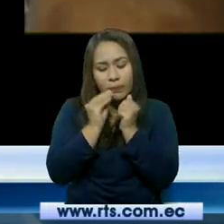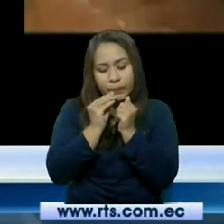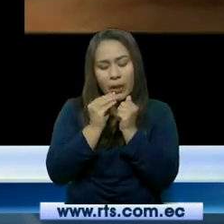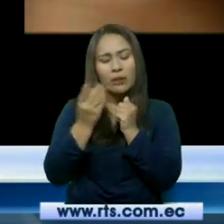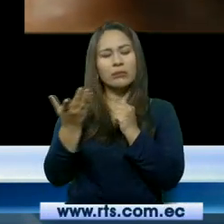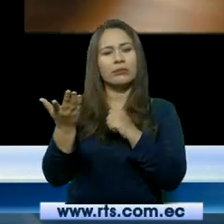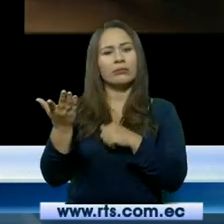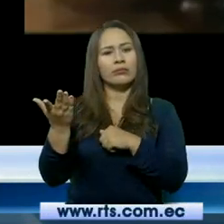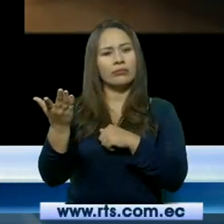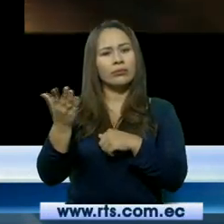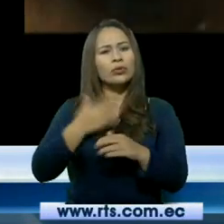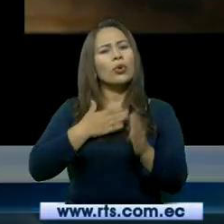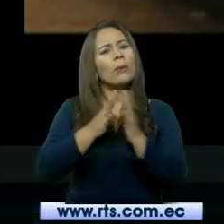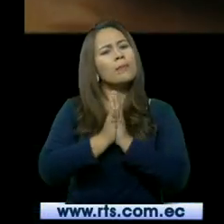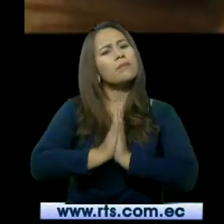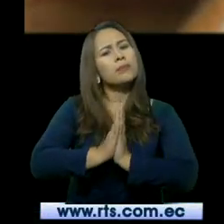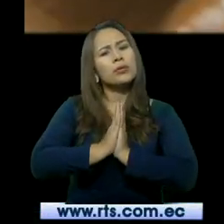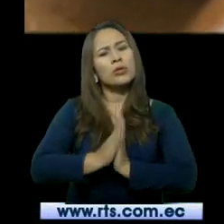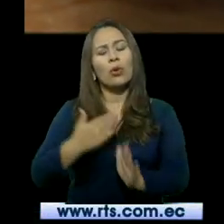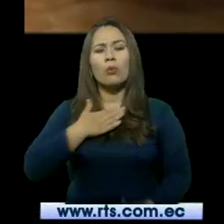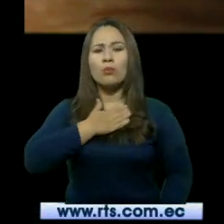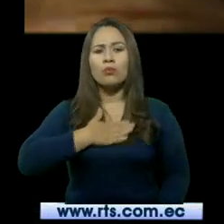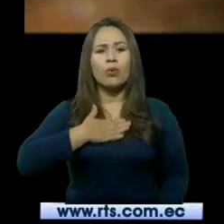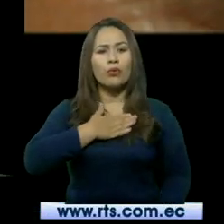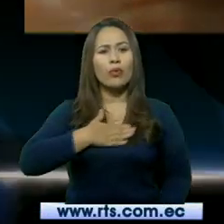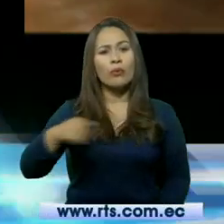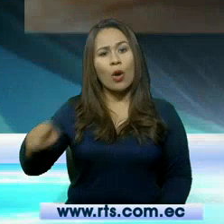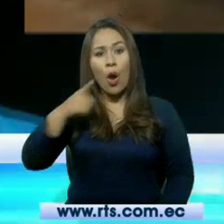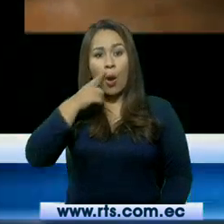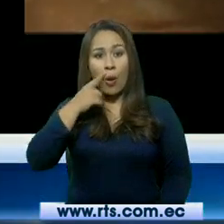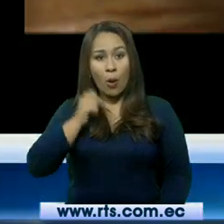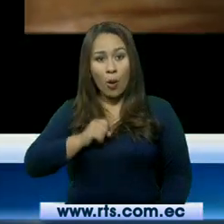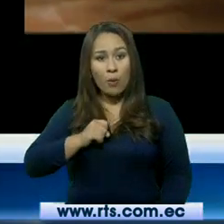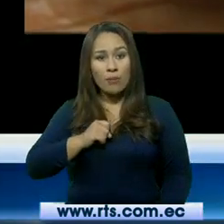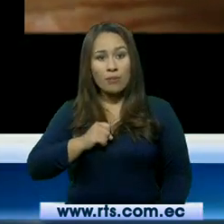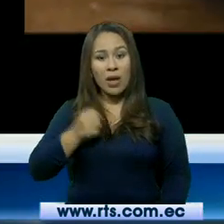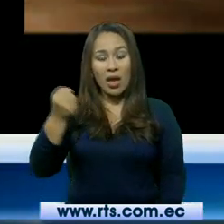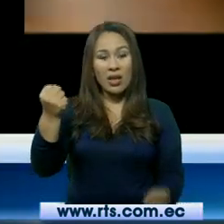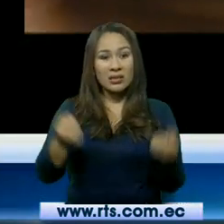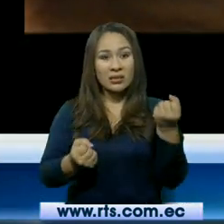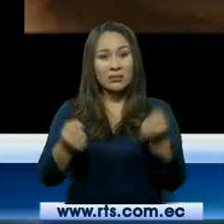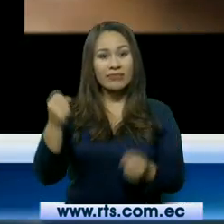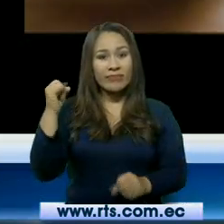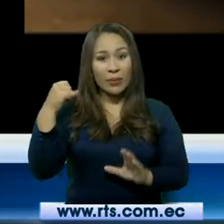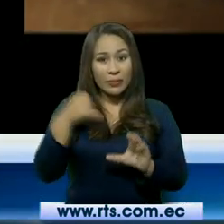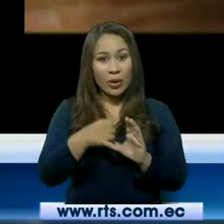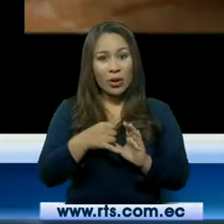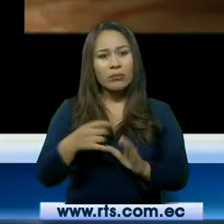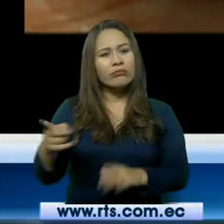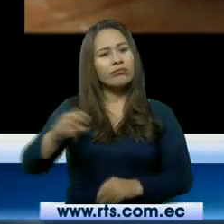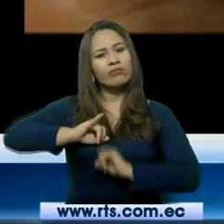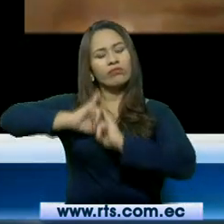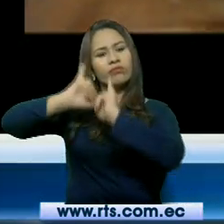le pido de favor que ya de una vez este tipo esté pagando la condena que se merece. ¿Hasta cuándo? Desde el